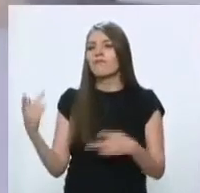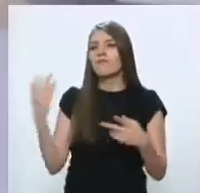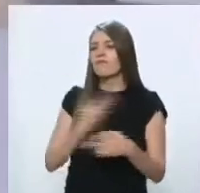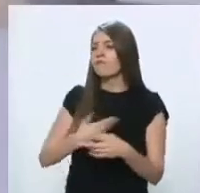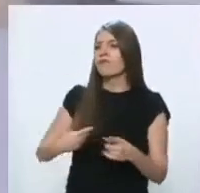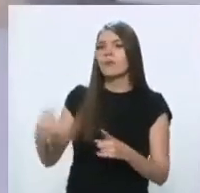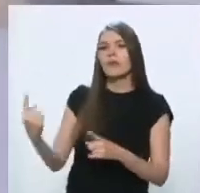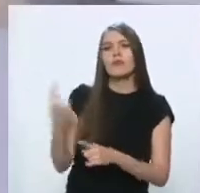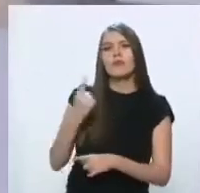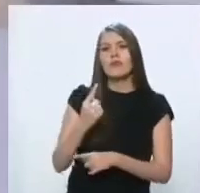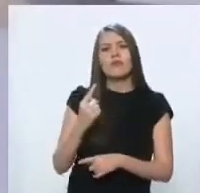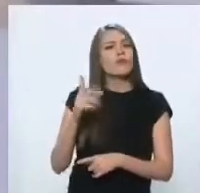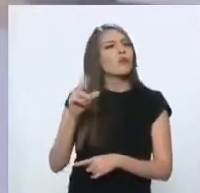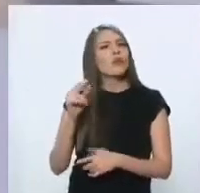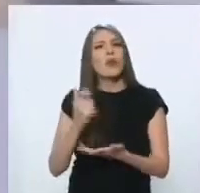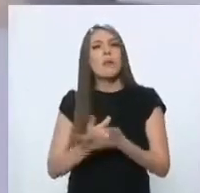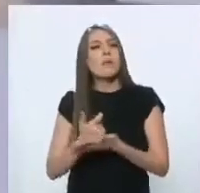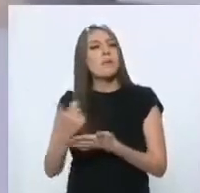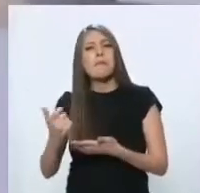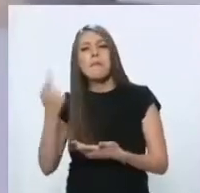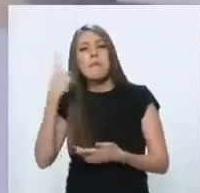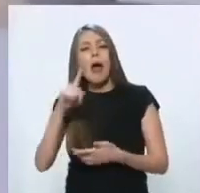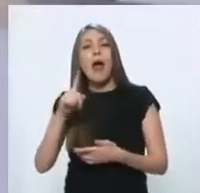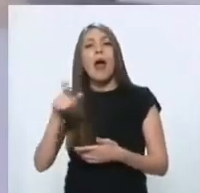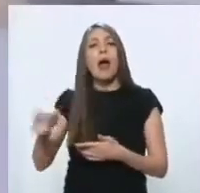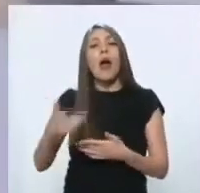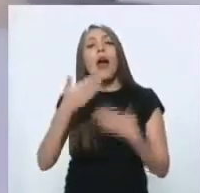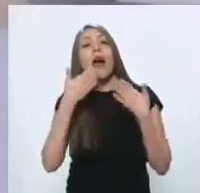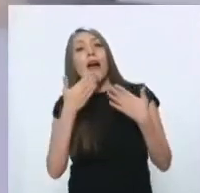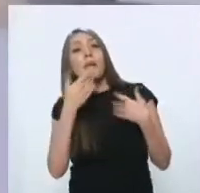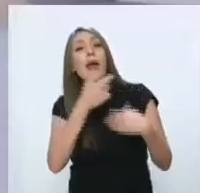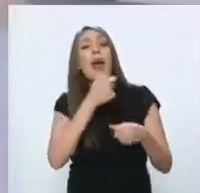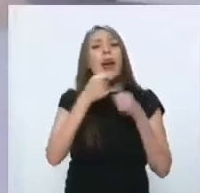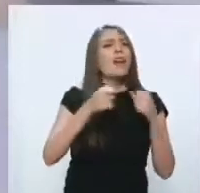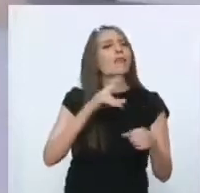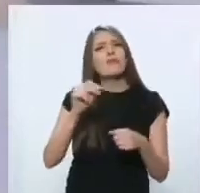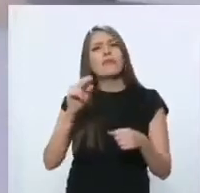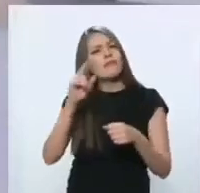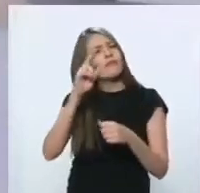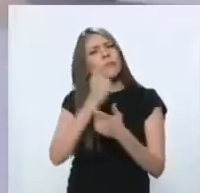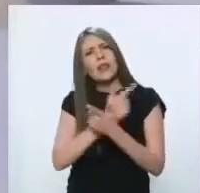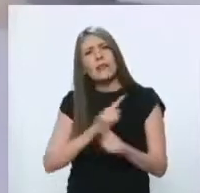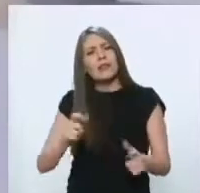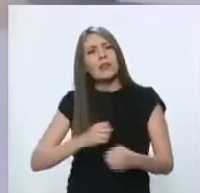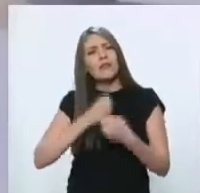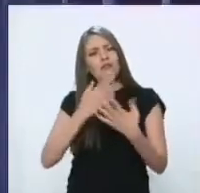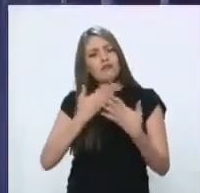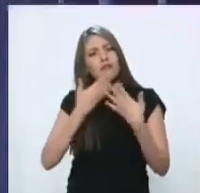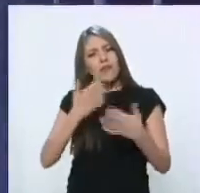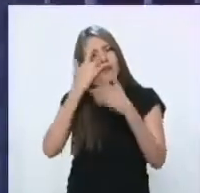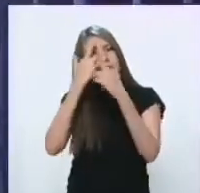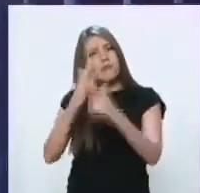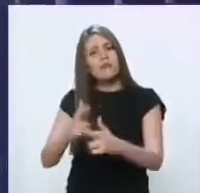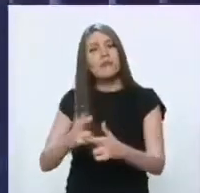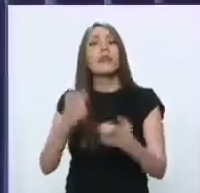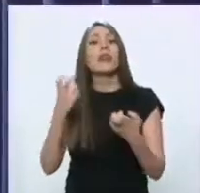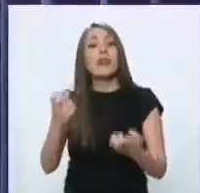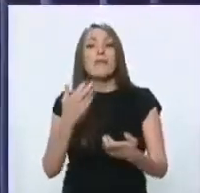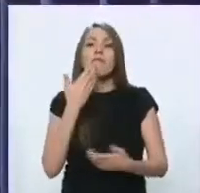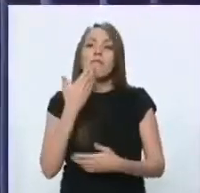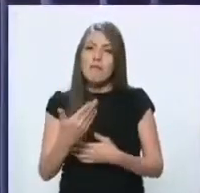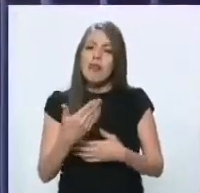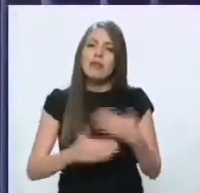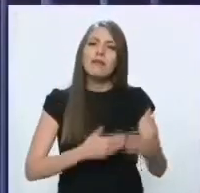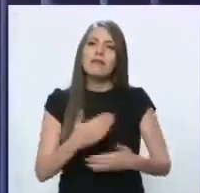no se paga para que hablen bien de nosotros y se respete el derecho a la libertad de expresión. Eso es un gran avance. Marta